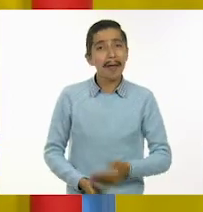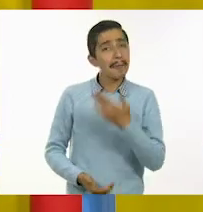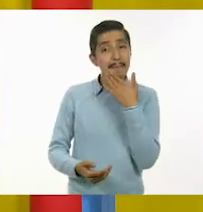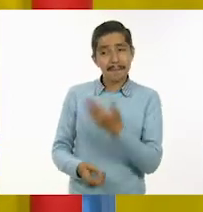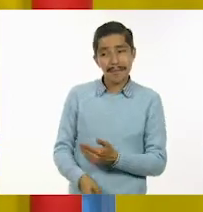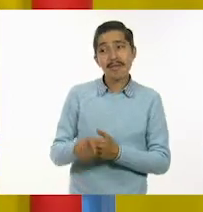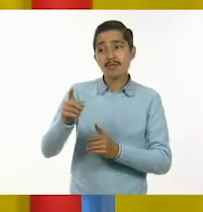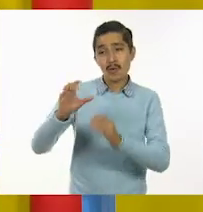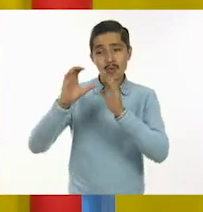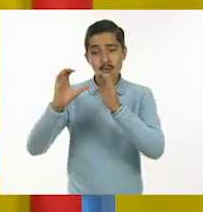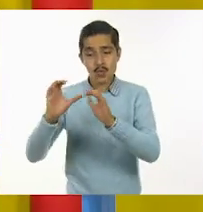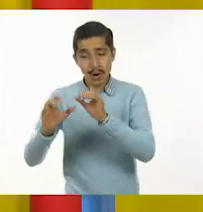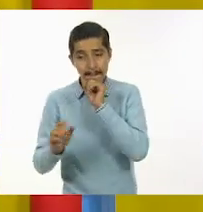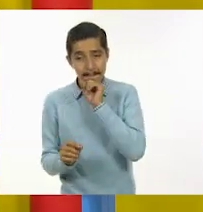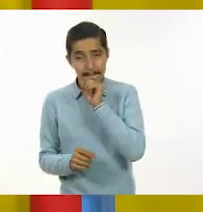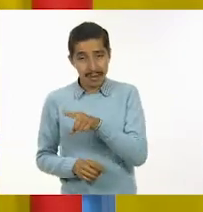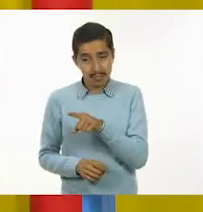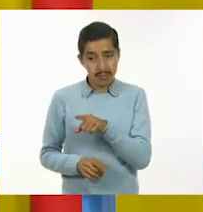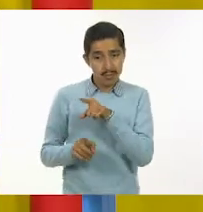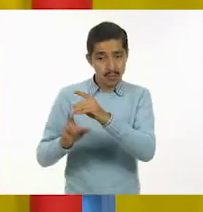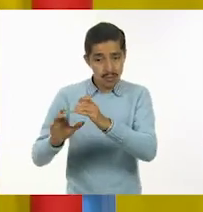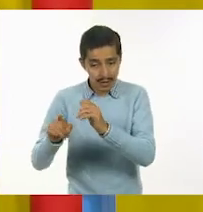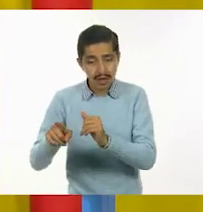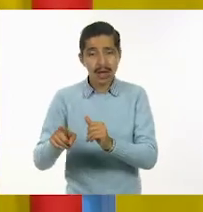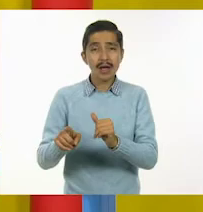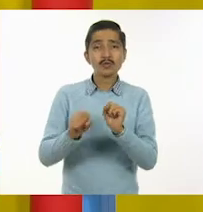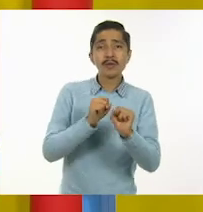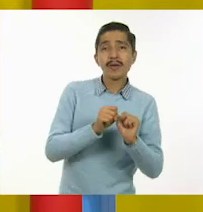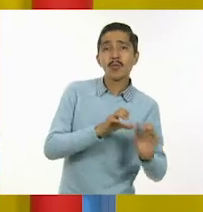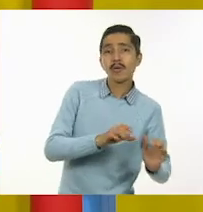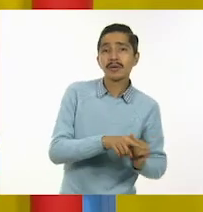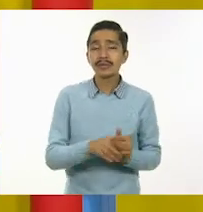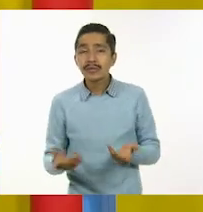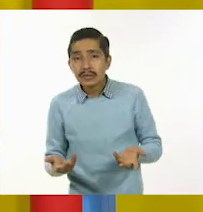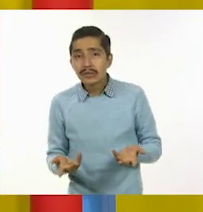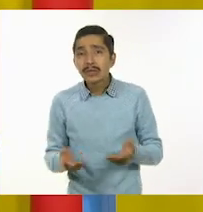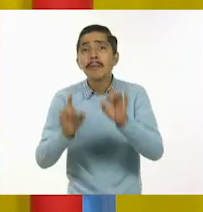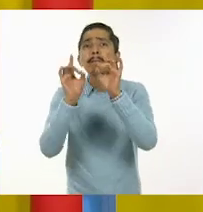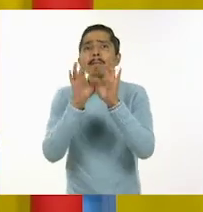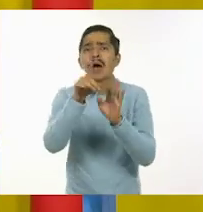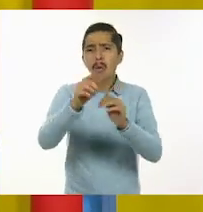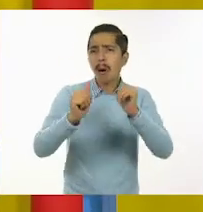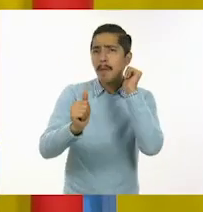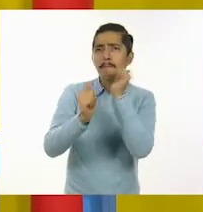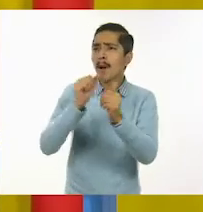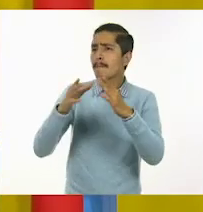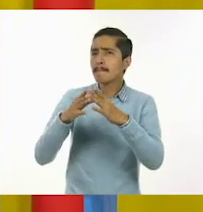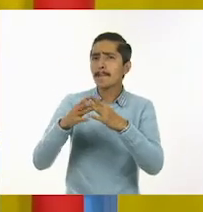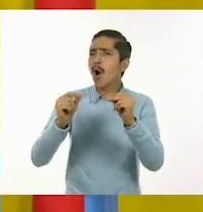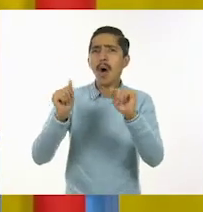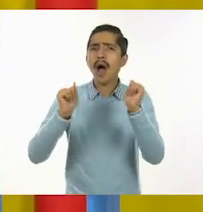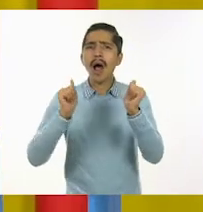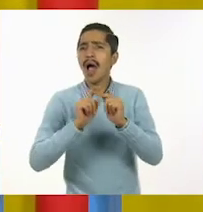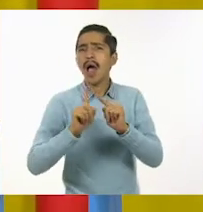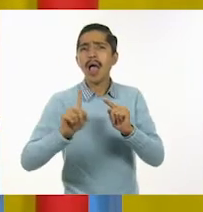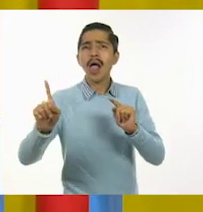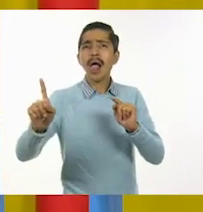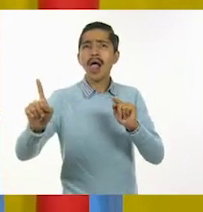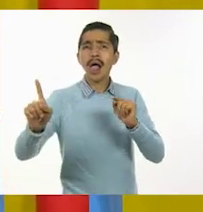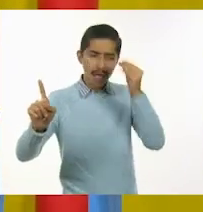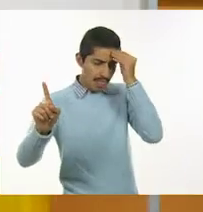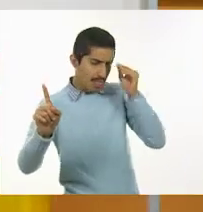y cuidaste a él, a Eugenio. Sí. ¿Y qué tal si lo dejaba solo? Y la serpiente lo muerde. No. ¡Ay, no,